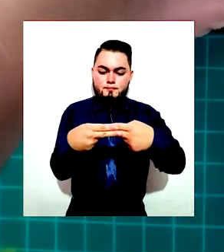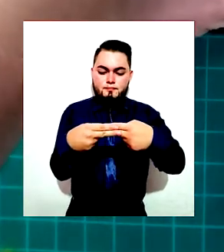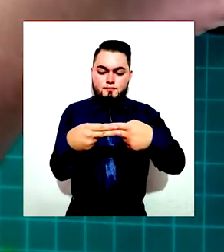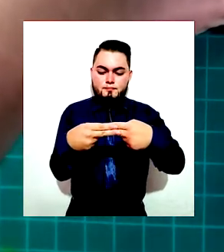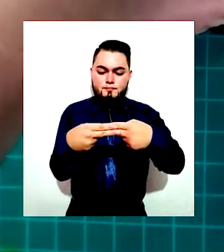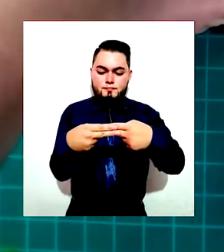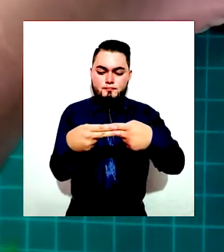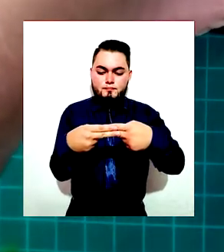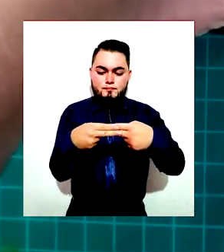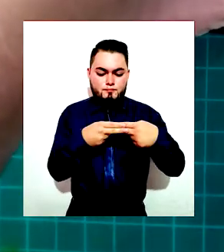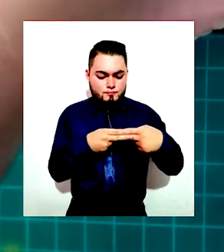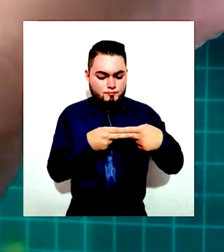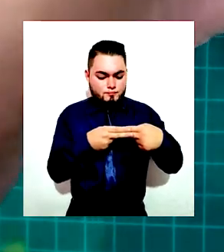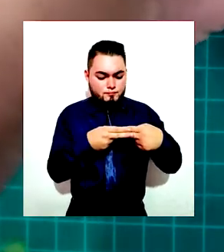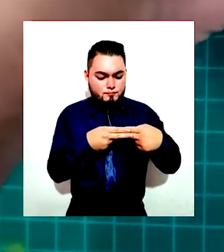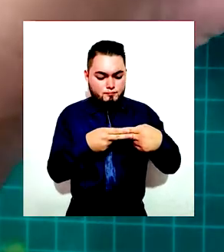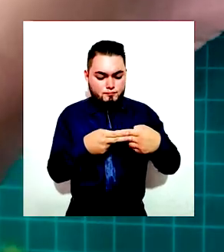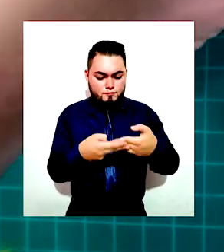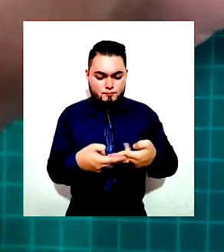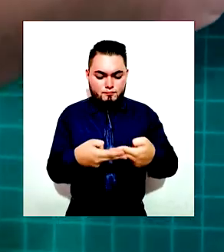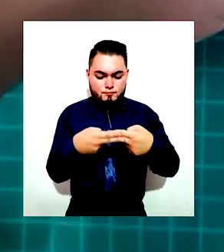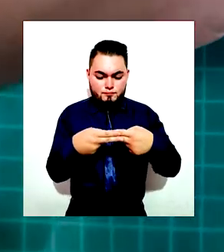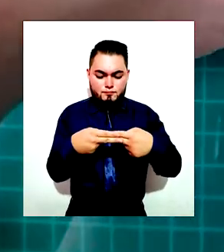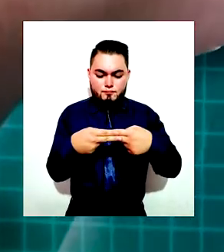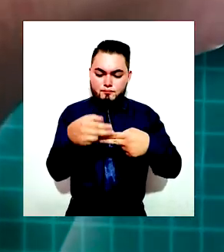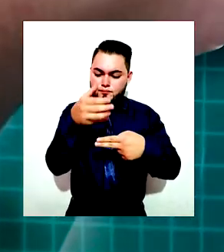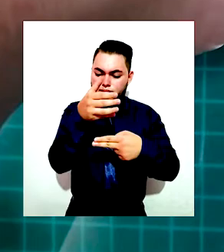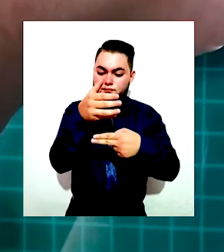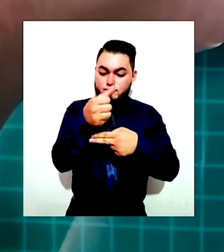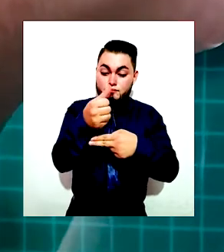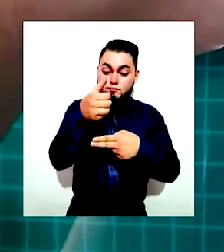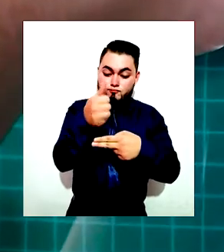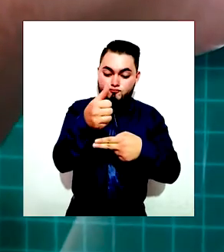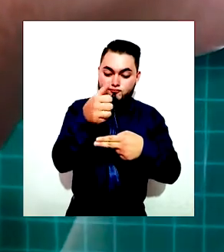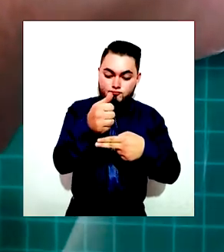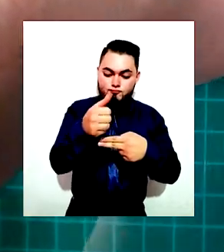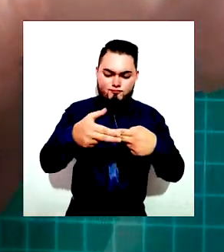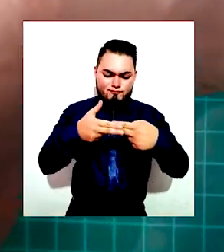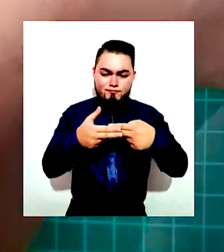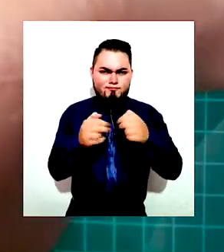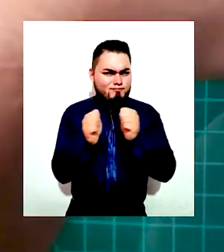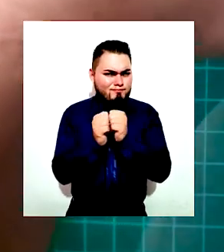extremo de la primera coincida con la marca que trazamos en la segunda.